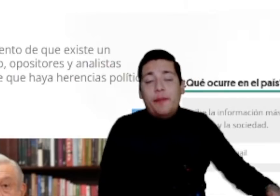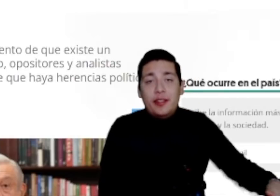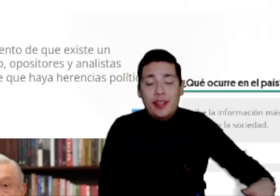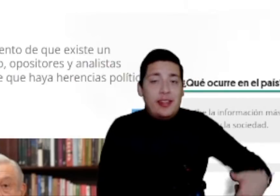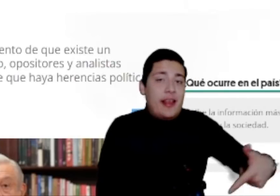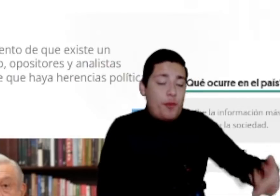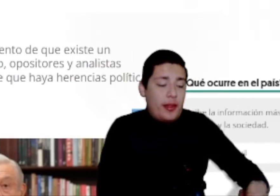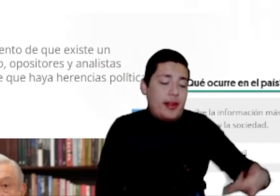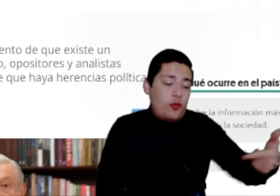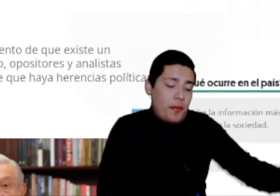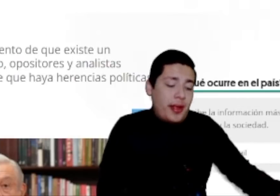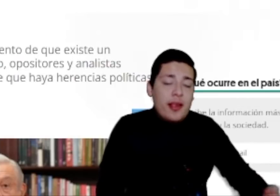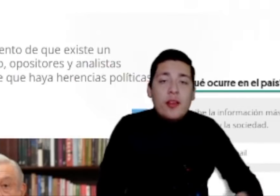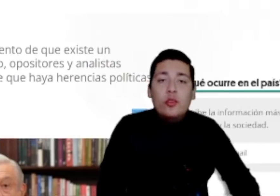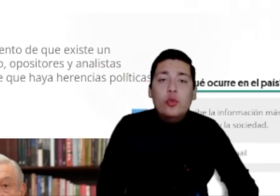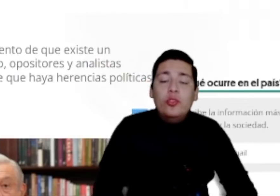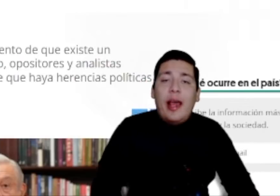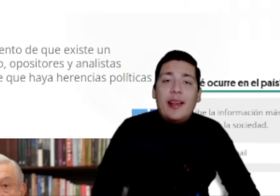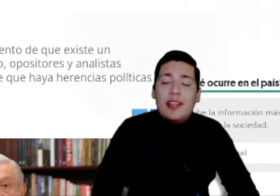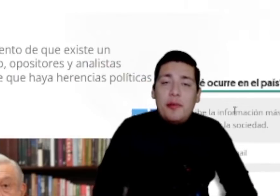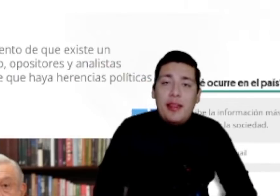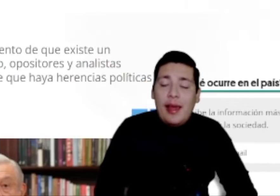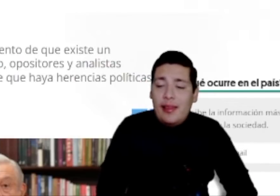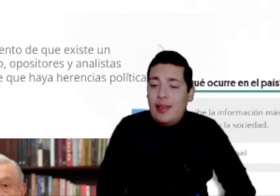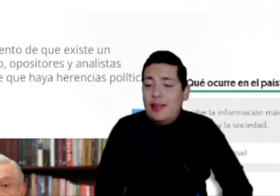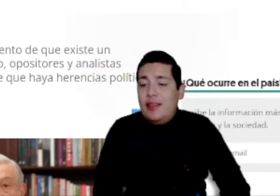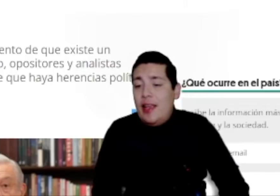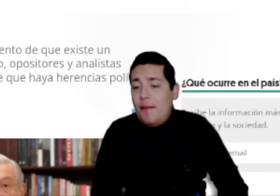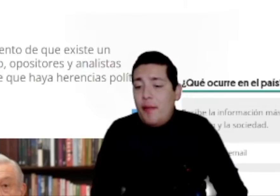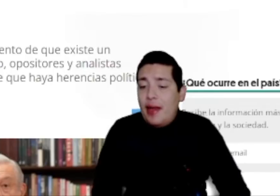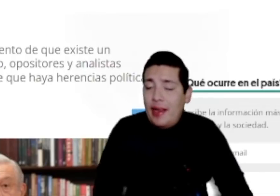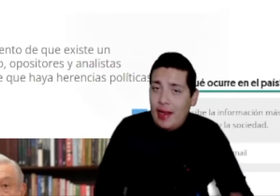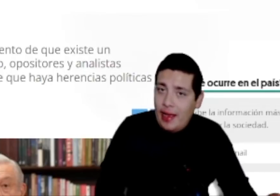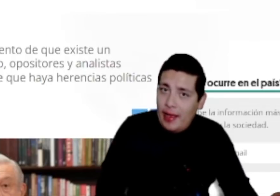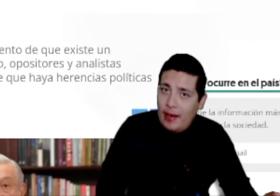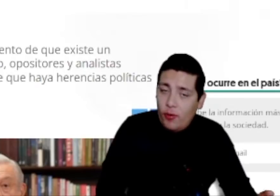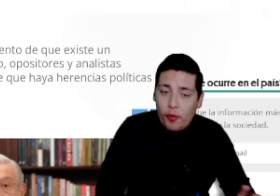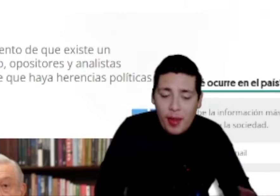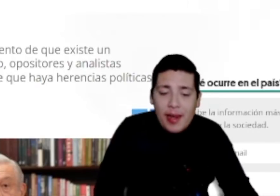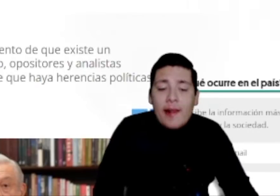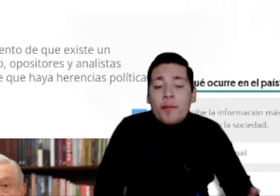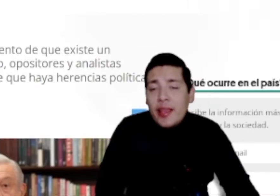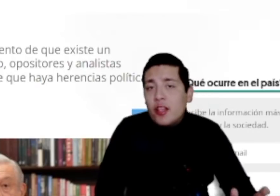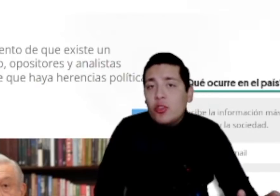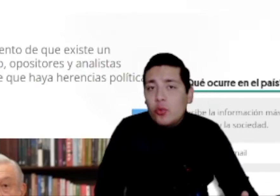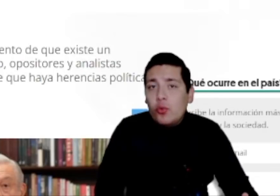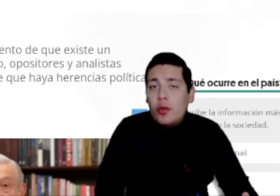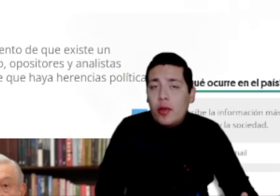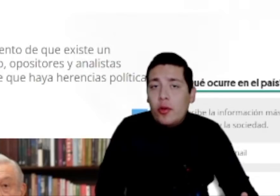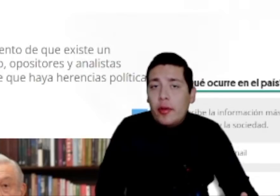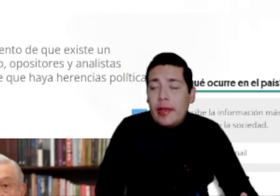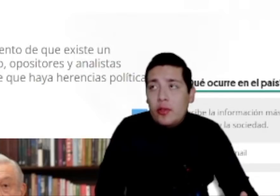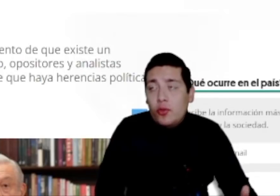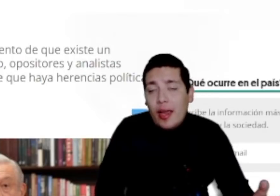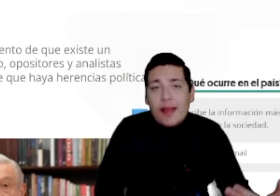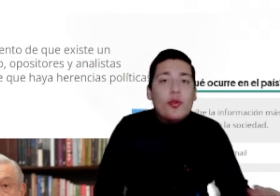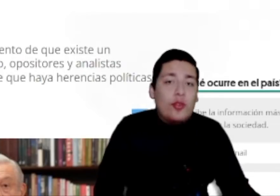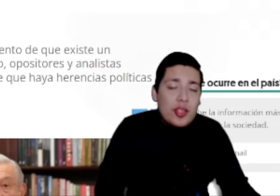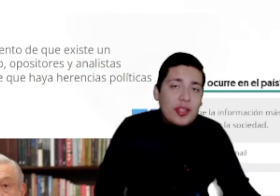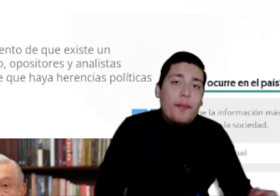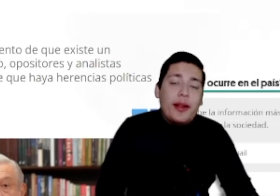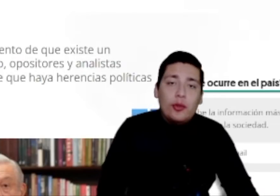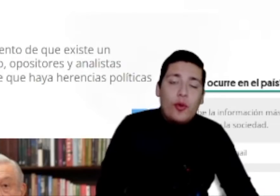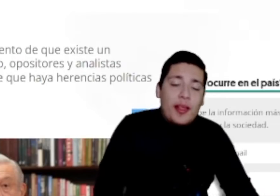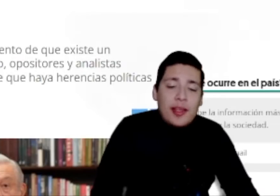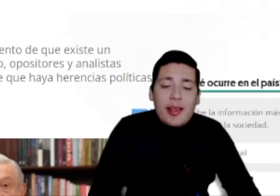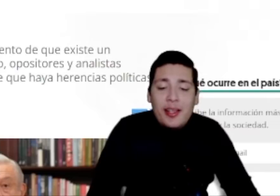días, el presidente ya puede retomar sus actividades de manera normal, y eso es un es una gran